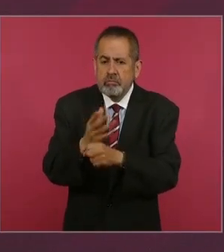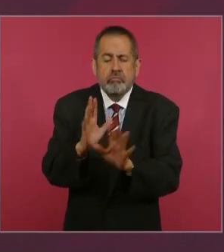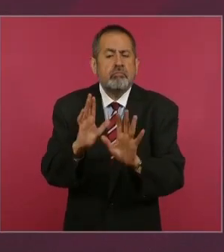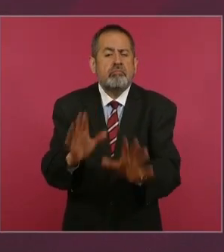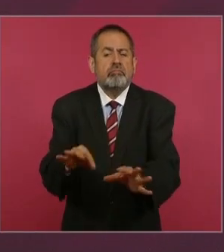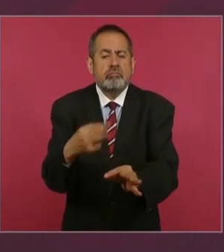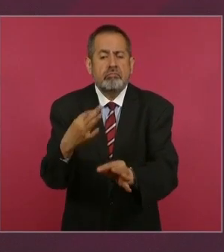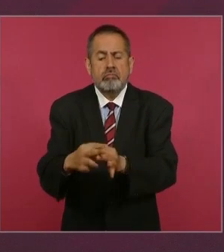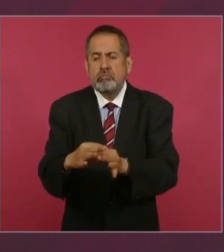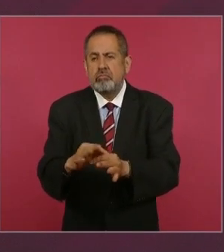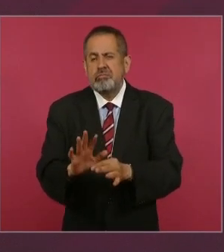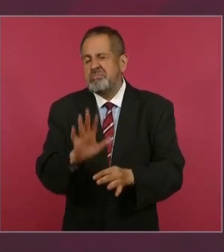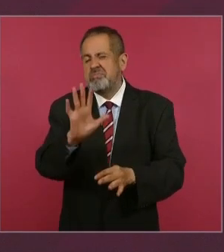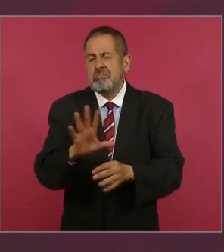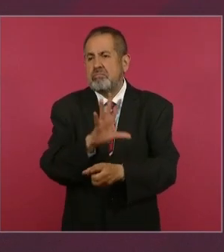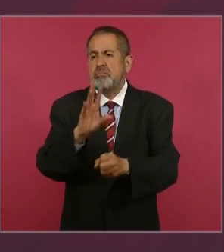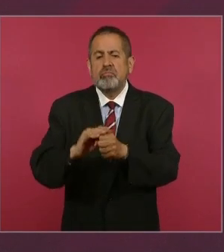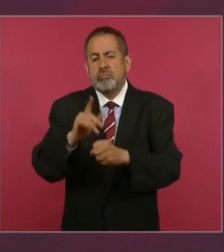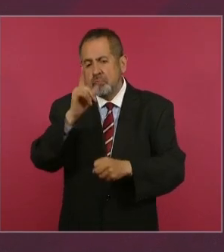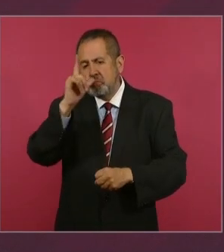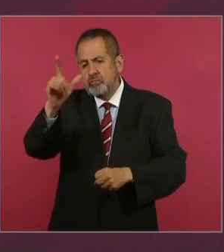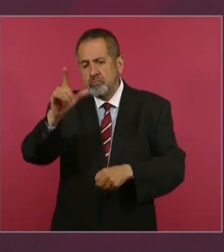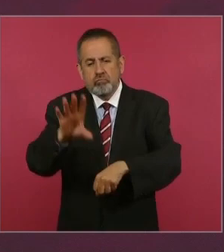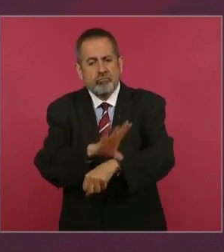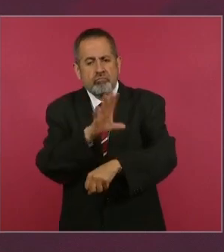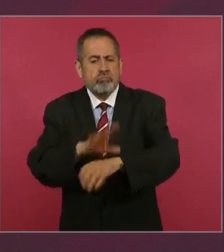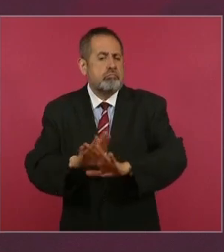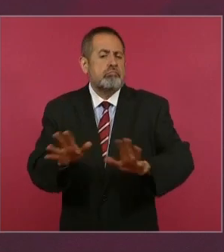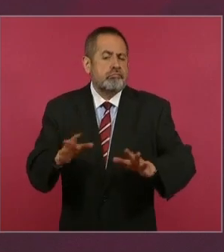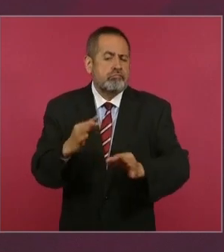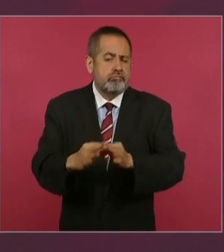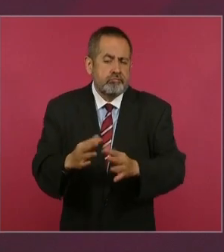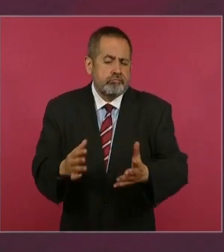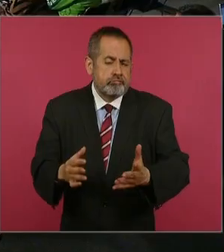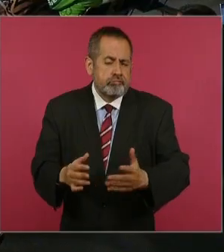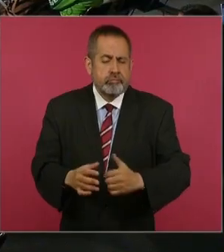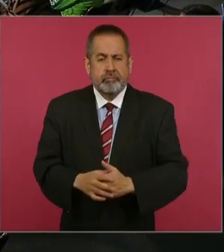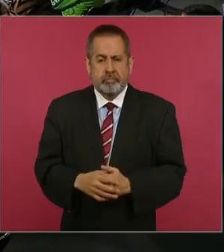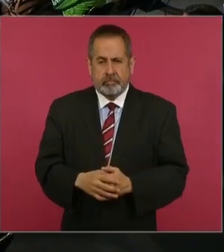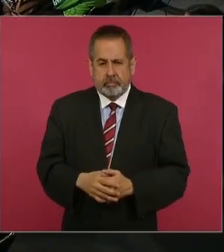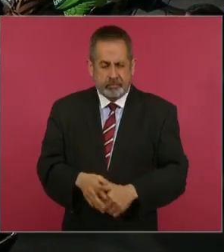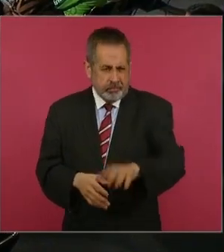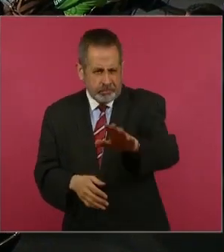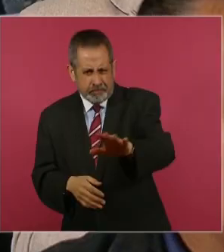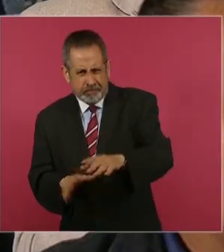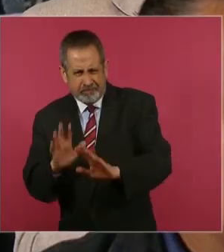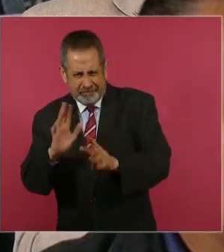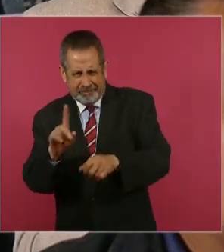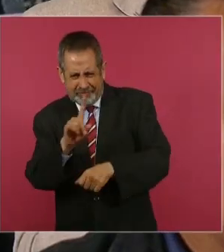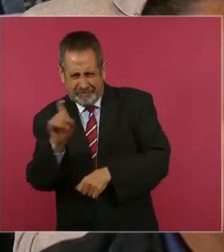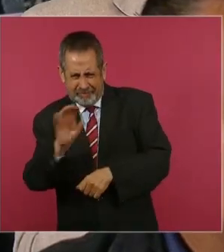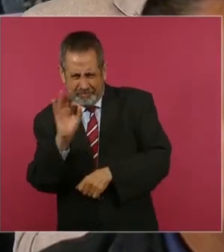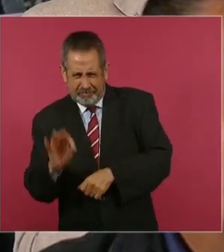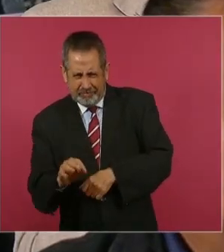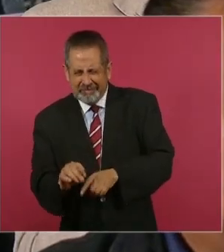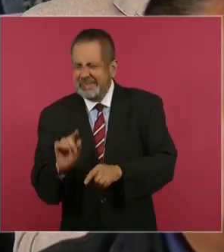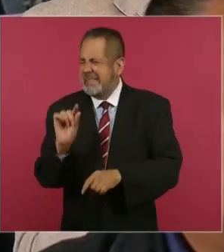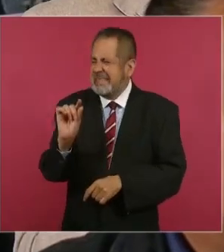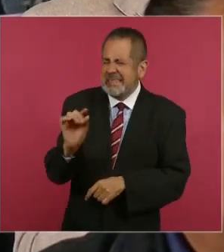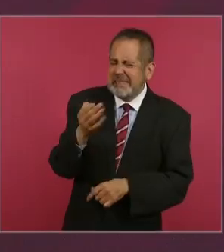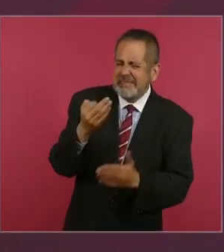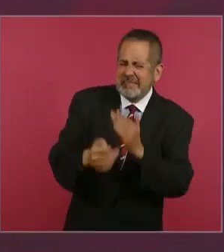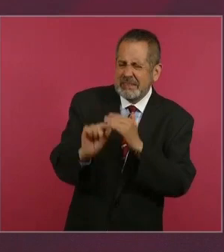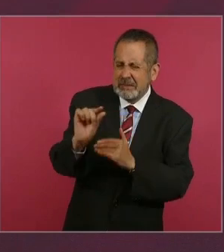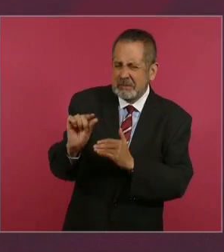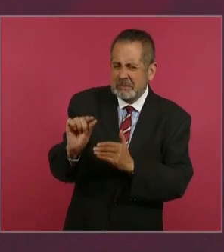restableció prácticamente el servicio eléctrico ya está al 100% casi al 100%